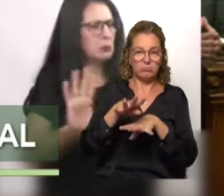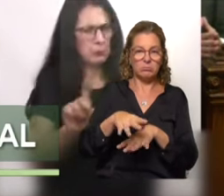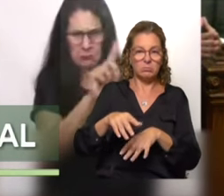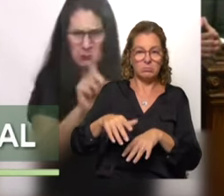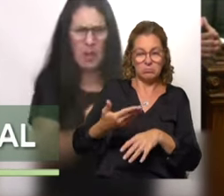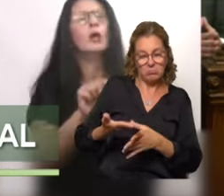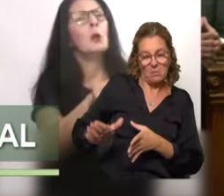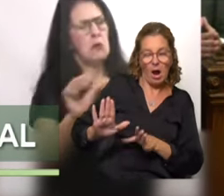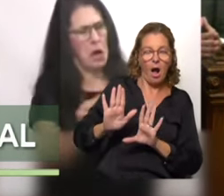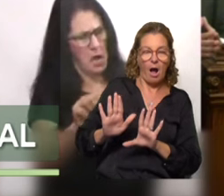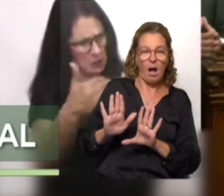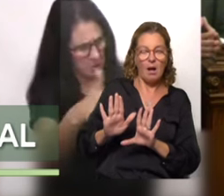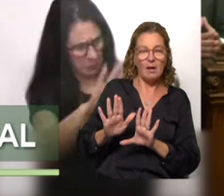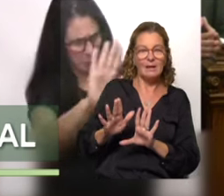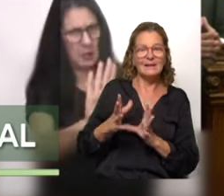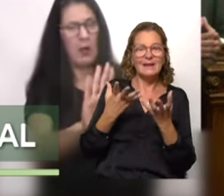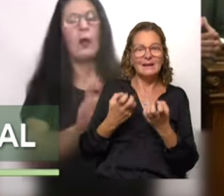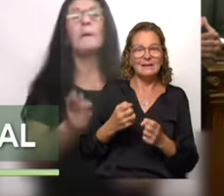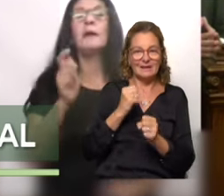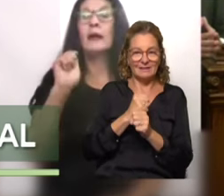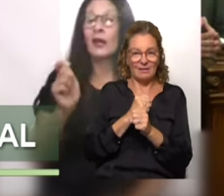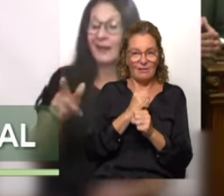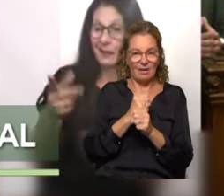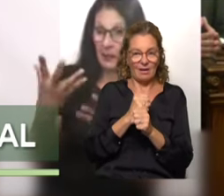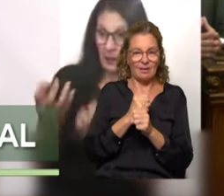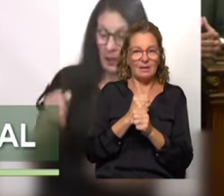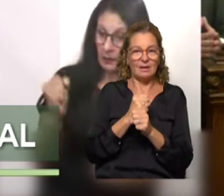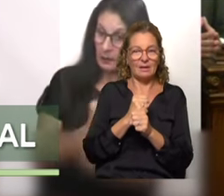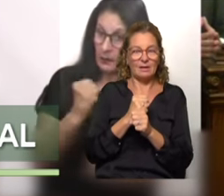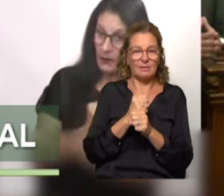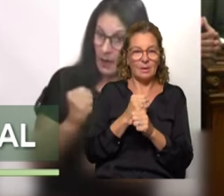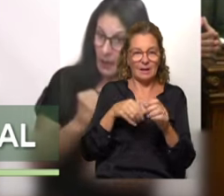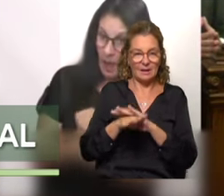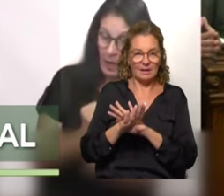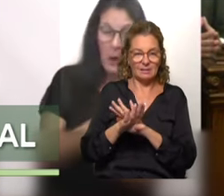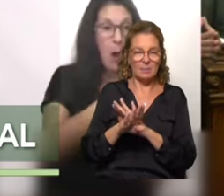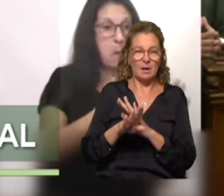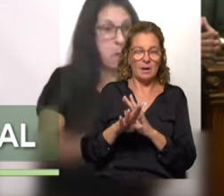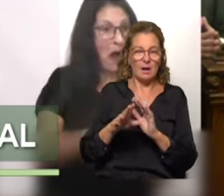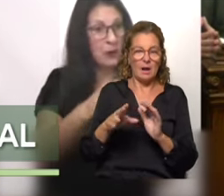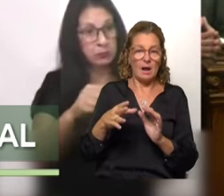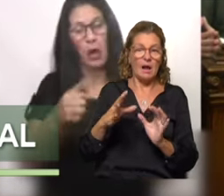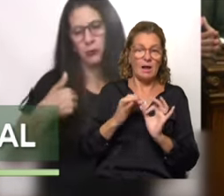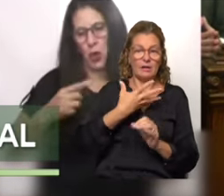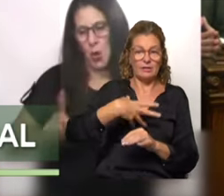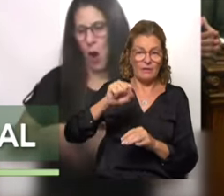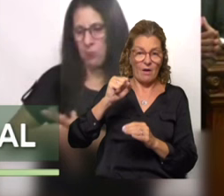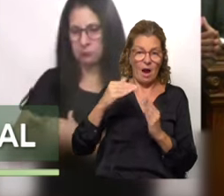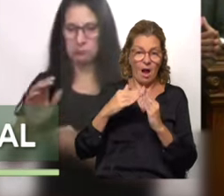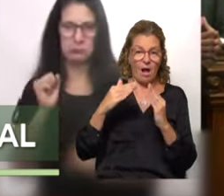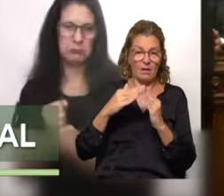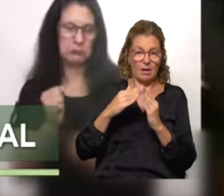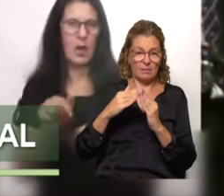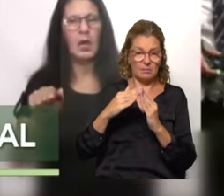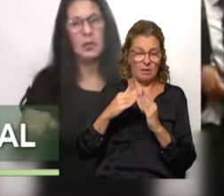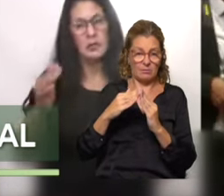haga. Ahora, el que quiere trabajar, que pueda entrar a un establecimiento para cumplir y llevar su jornal a su casa. Esa fue